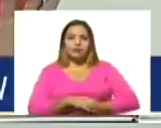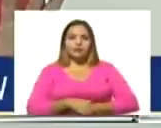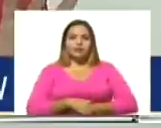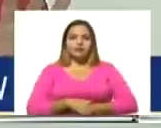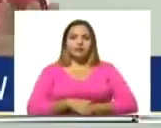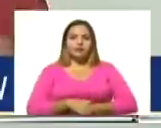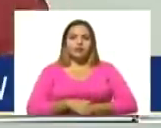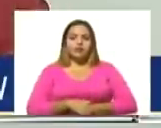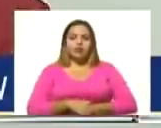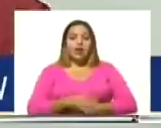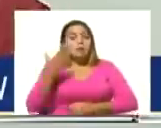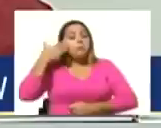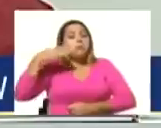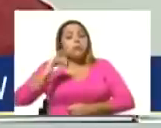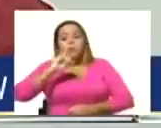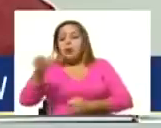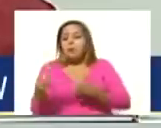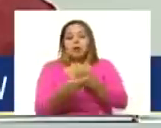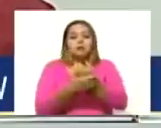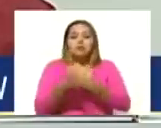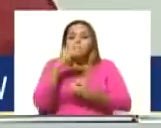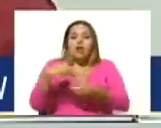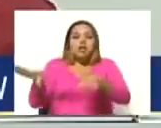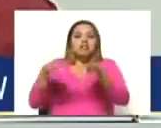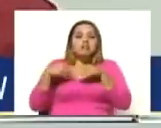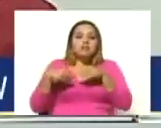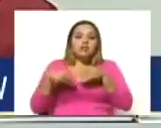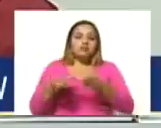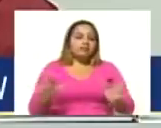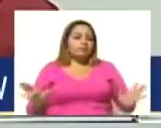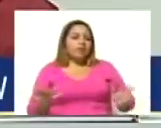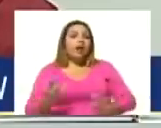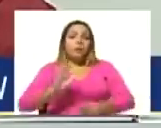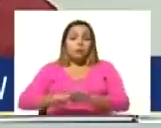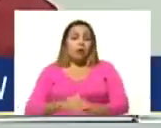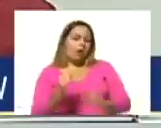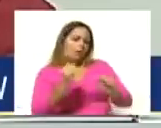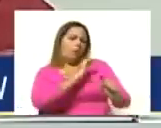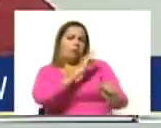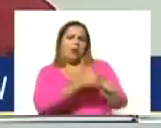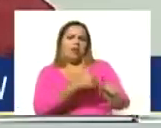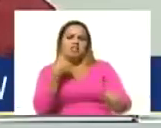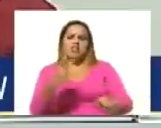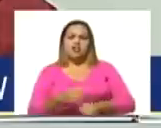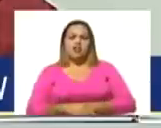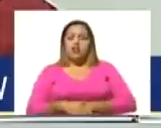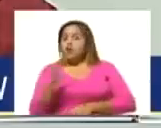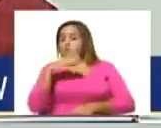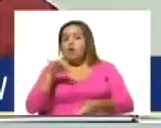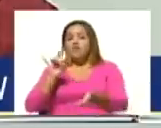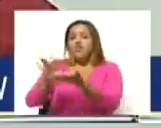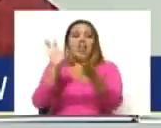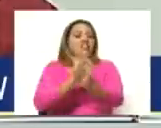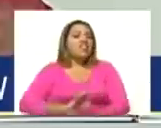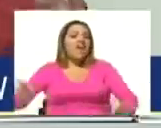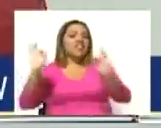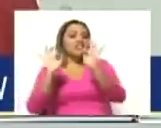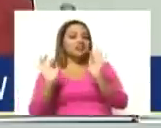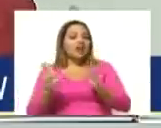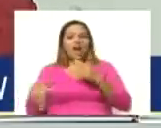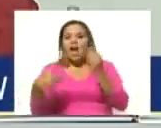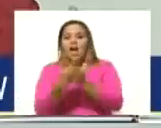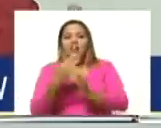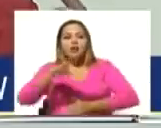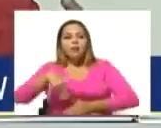a lo mejor se le alza a Estados Unidos, pues. Como es tan valiente, se le alza a Estados Unidos. Ya dijo que él no lo quita ahí nadie. Hasta que